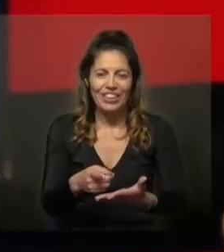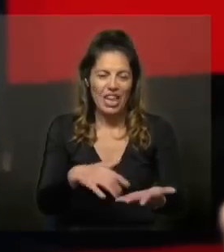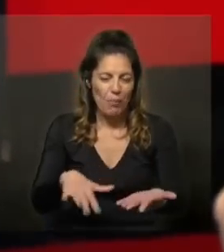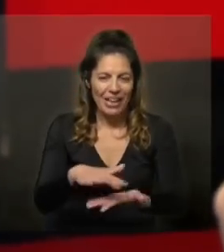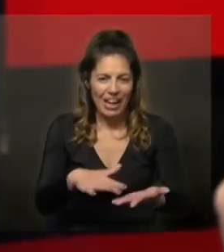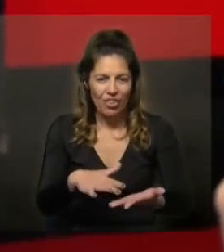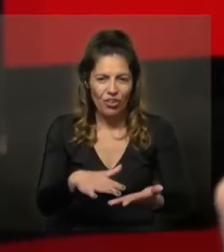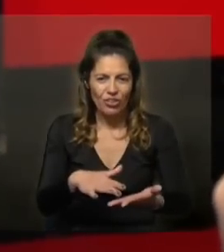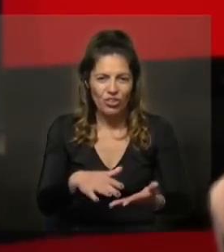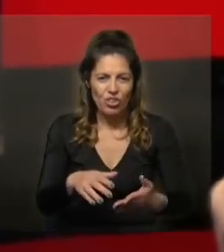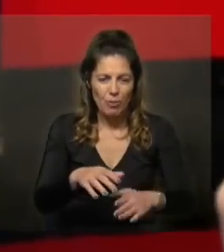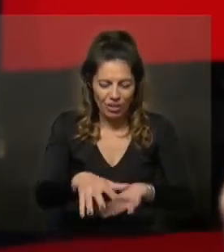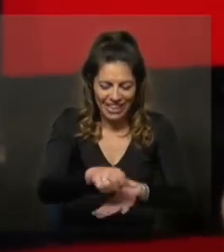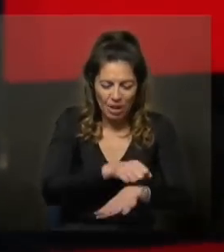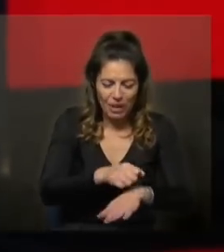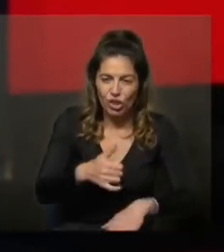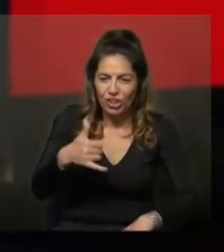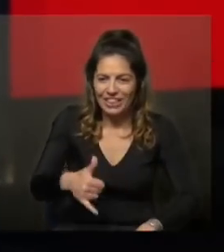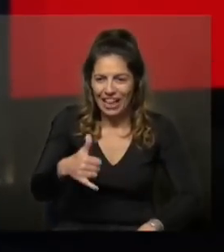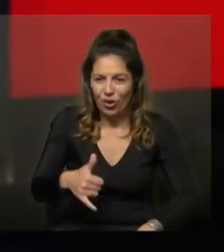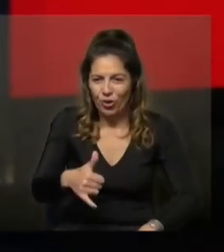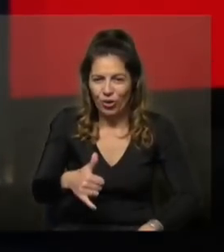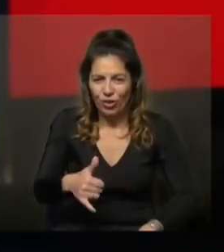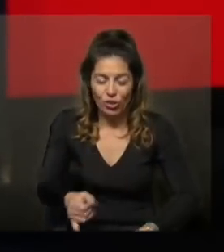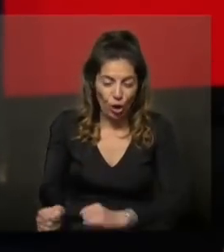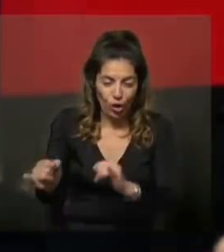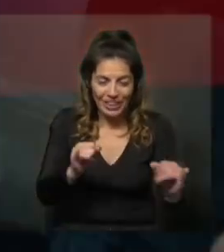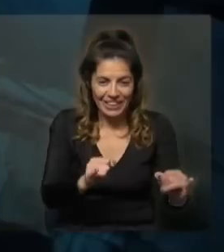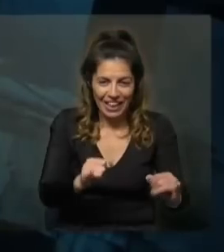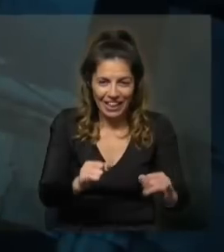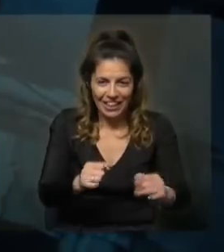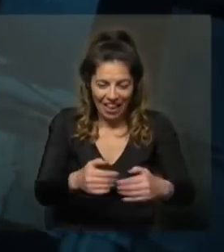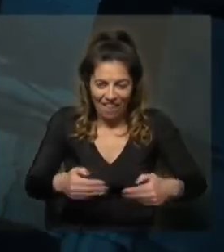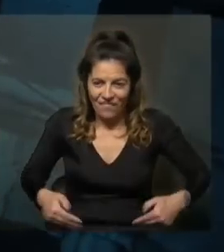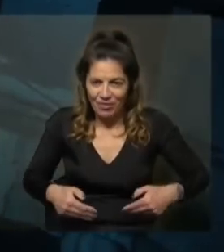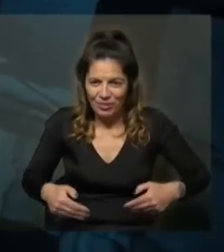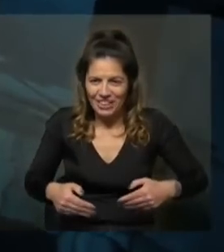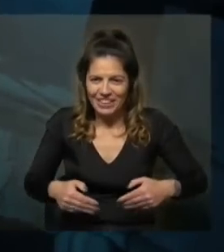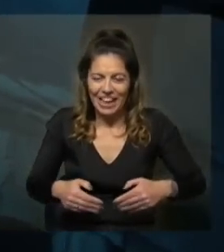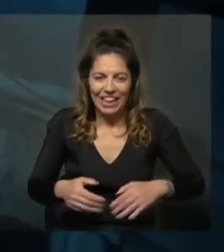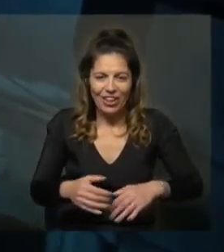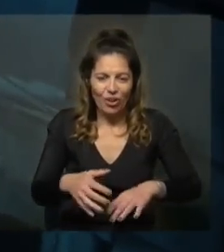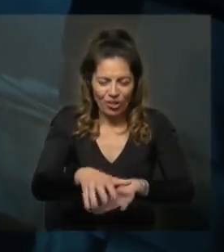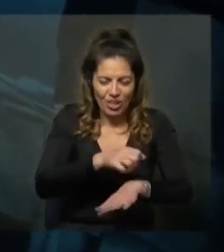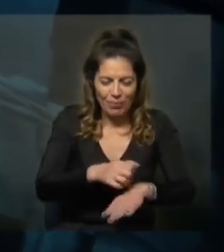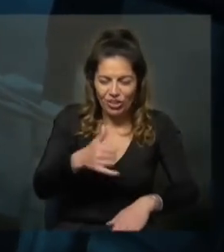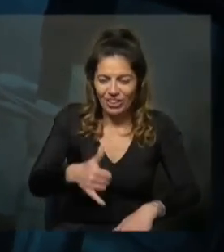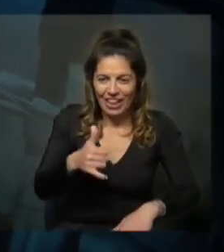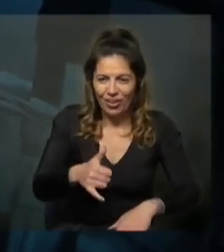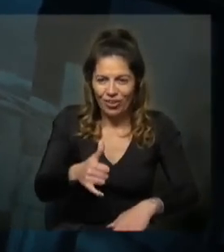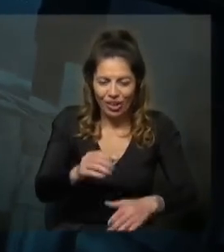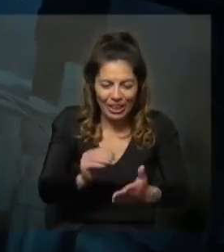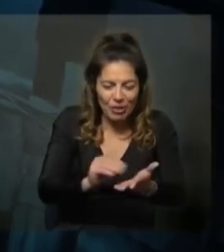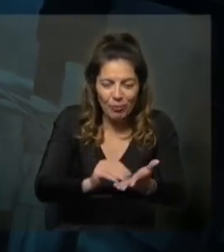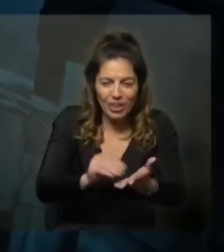me ponía el zapato está todo el día yo de bermudita sin nada y con un algodón con alcohol que le iba